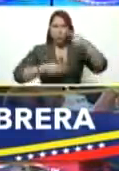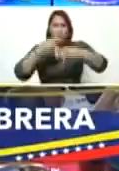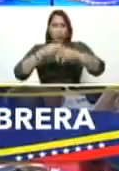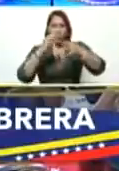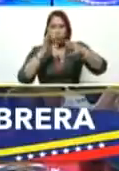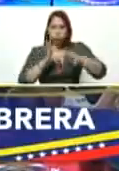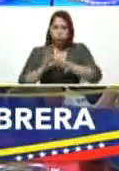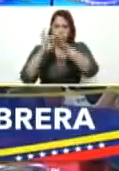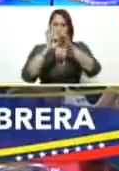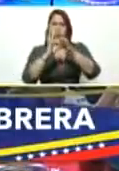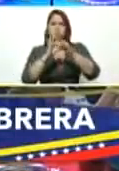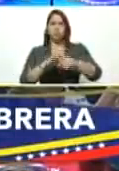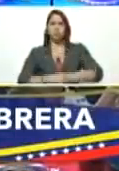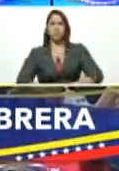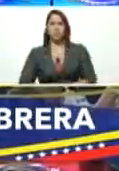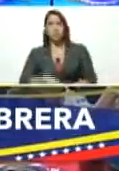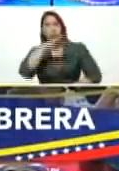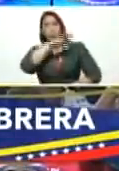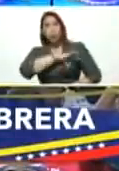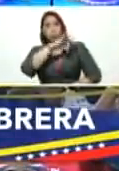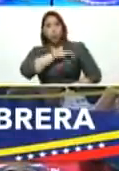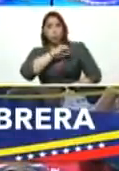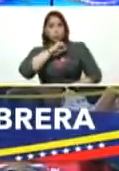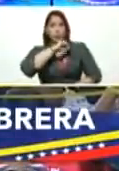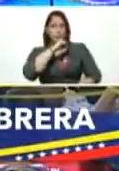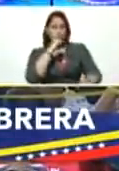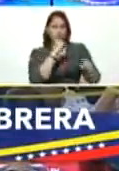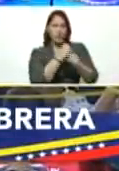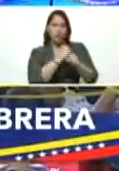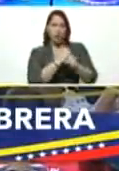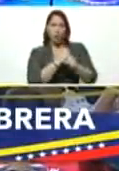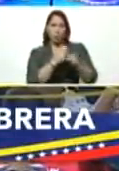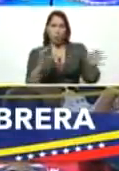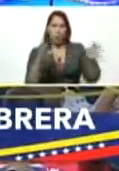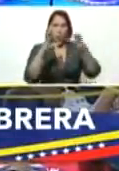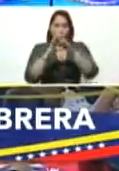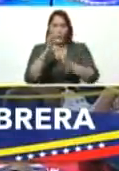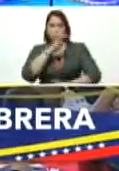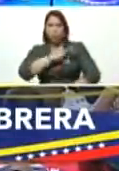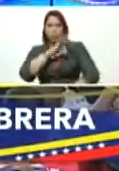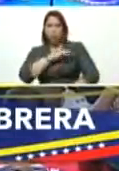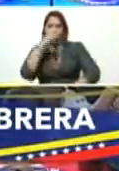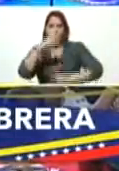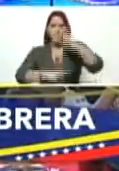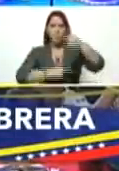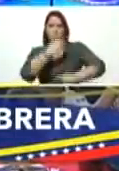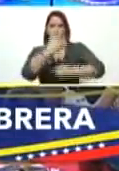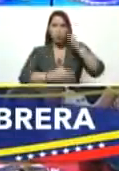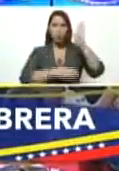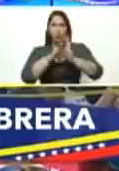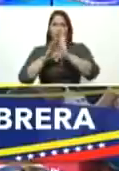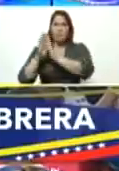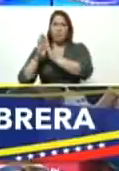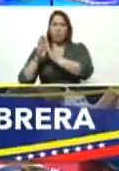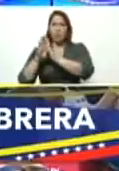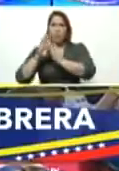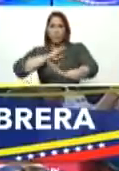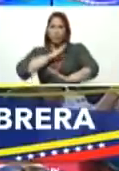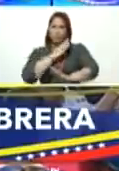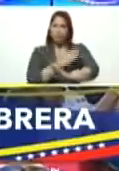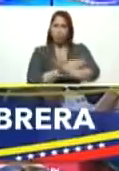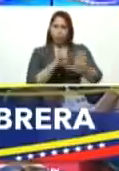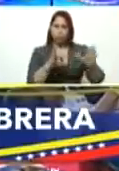unir el socialismo obrero el socialismo productivo con una poderosa organización